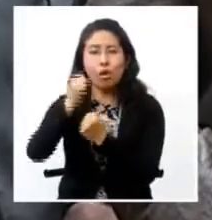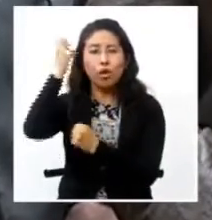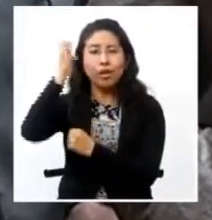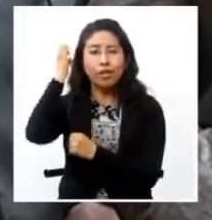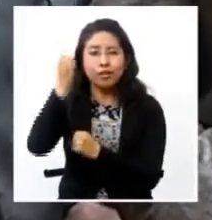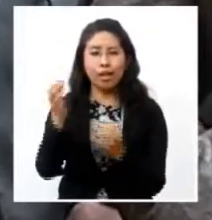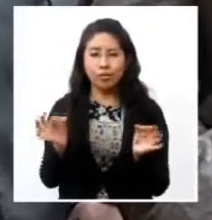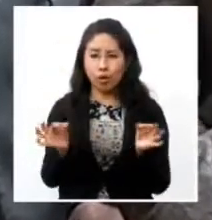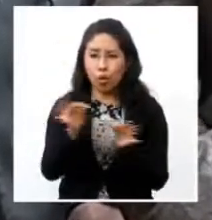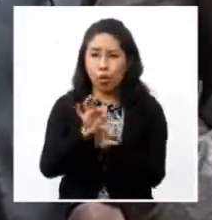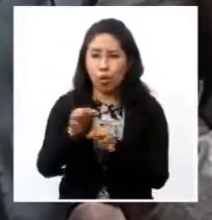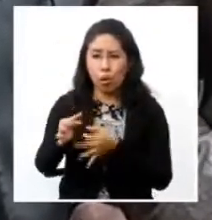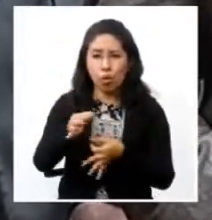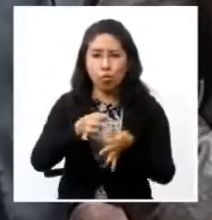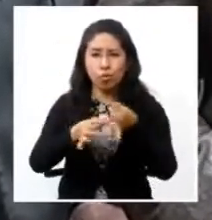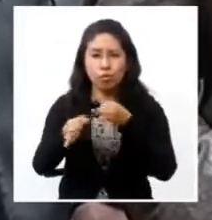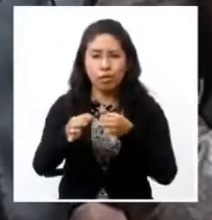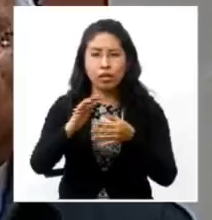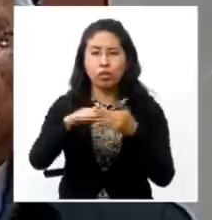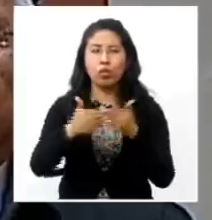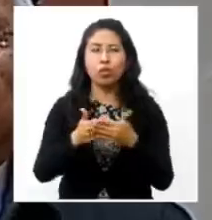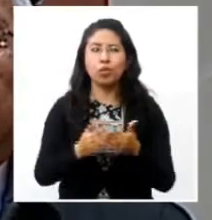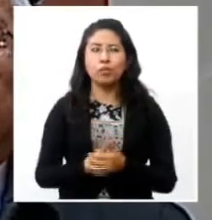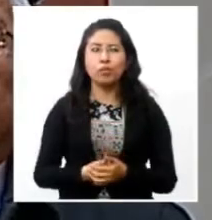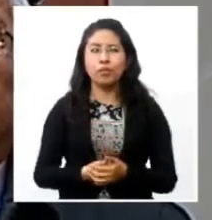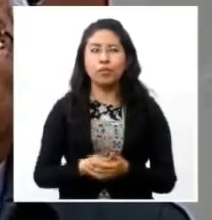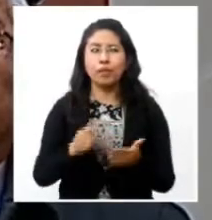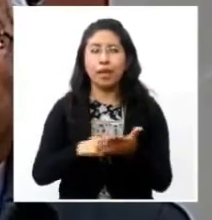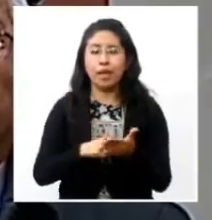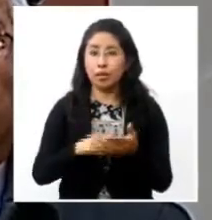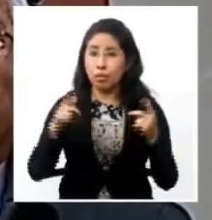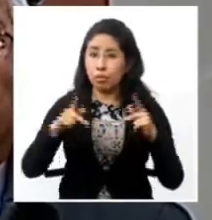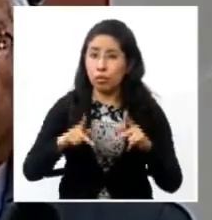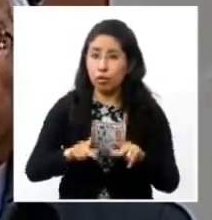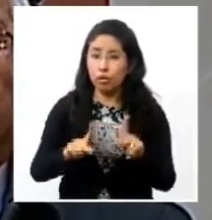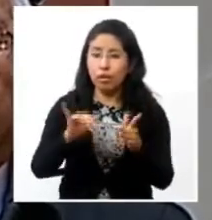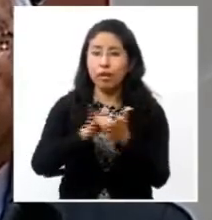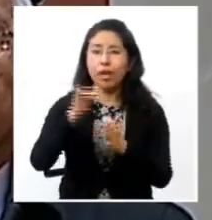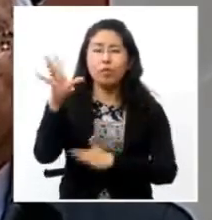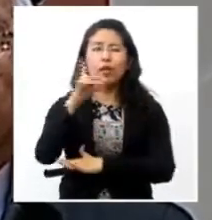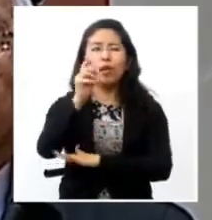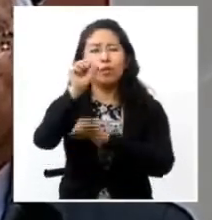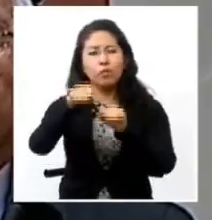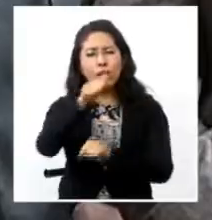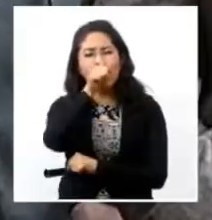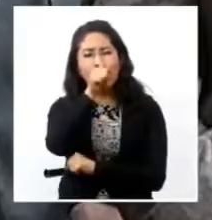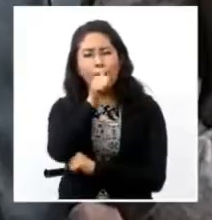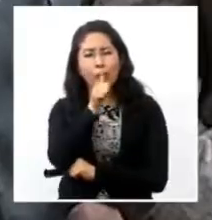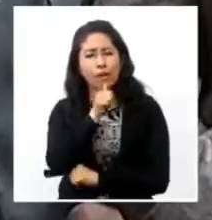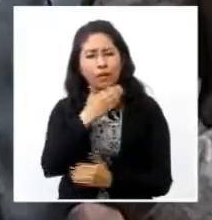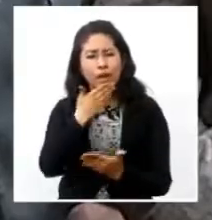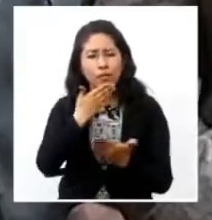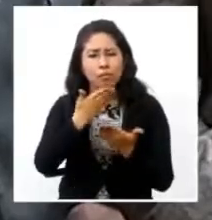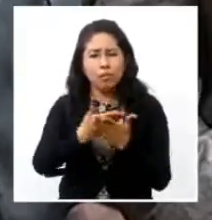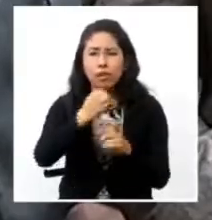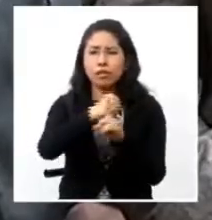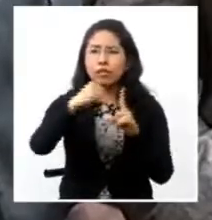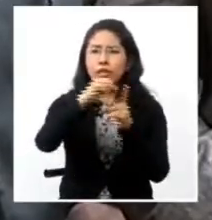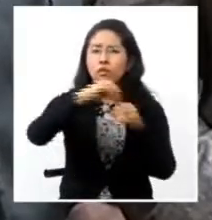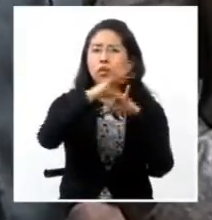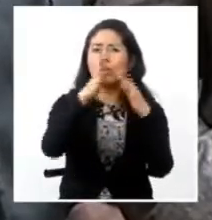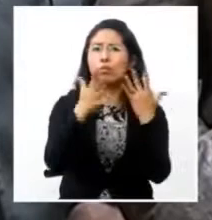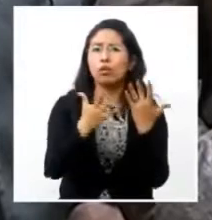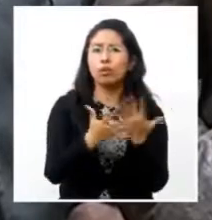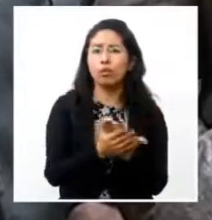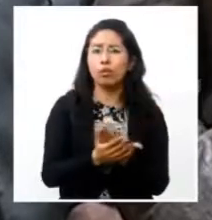los demás, a los más necesitados, ha permitido que Bolivia soporte mejor que muchas otras sociedades